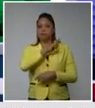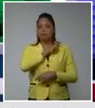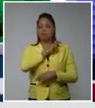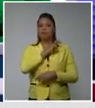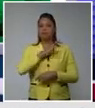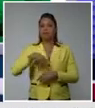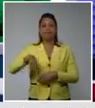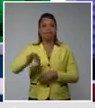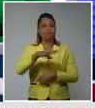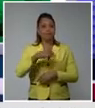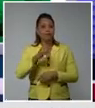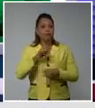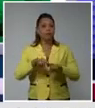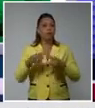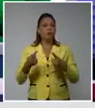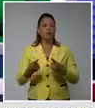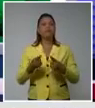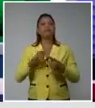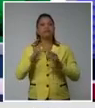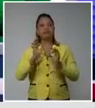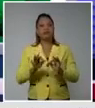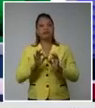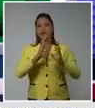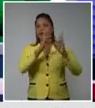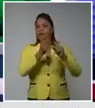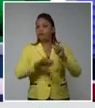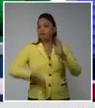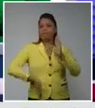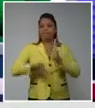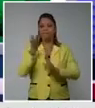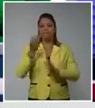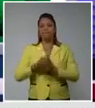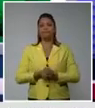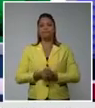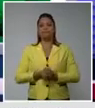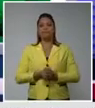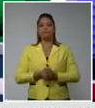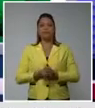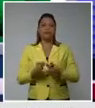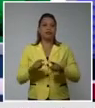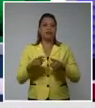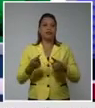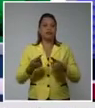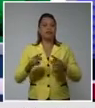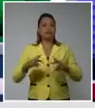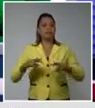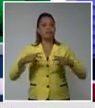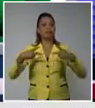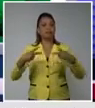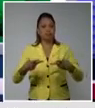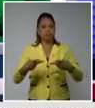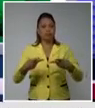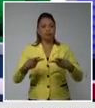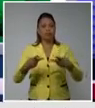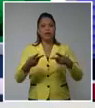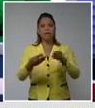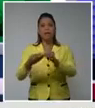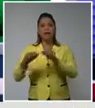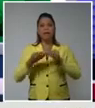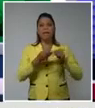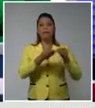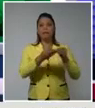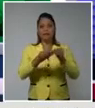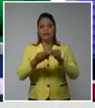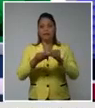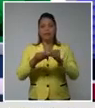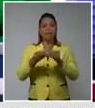porque realmente todavía son cifras elevadas, que traducen, reitero, la transmisión prácticamente en